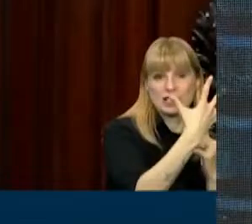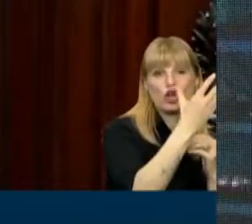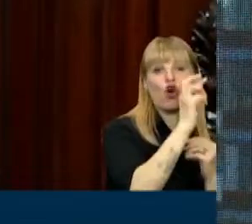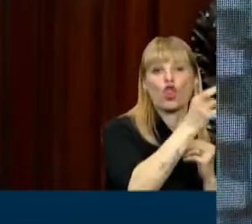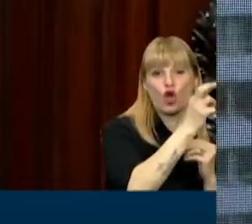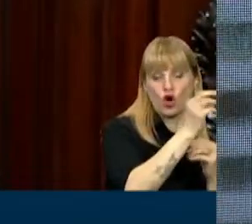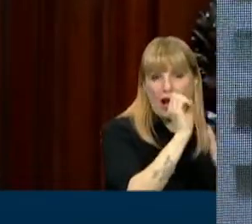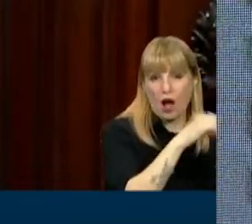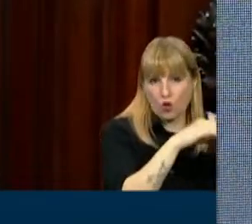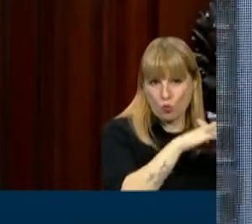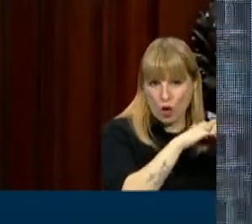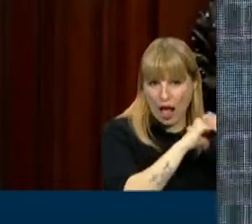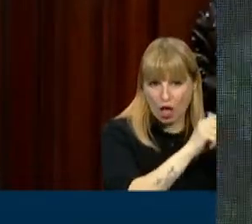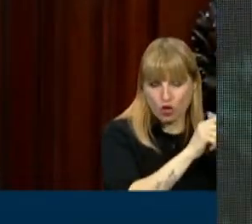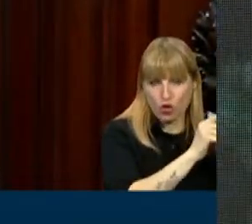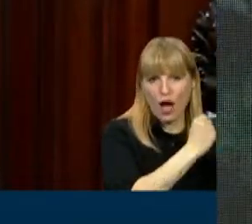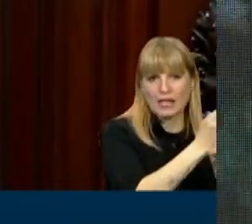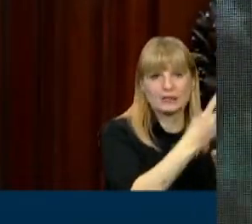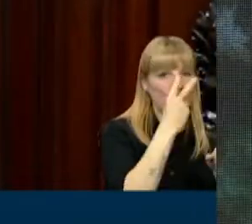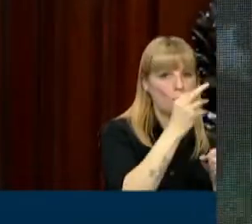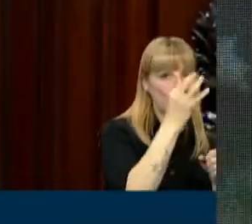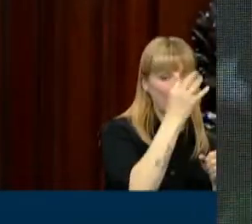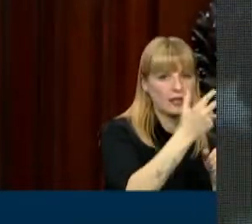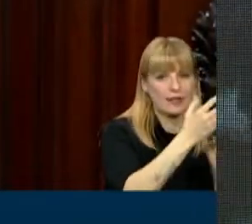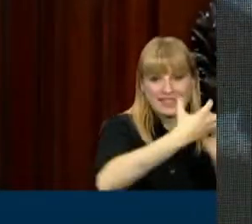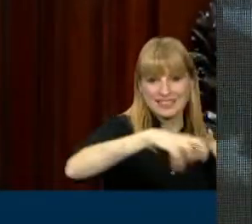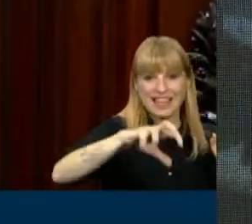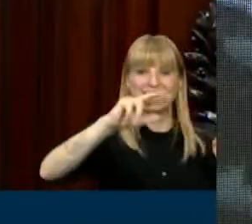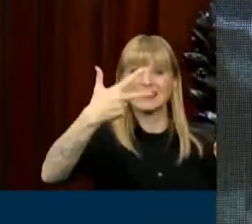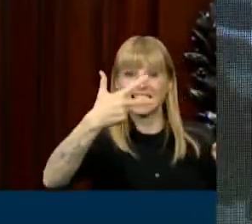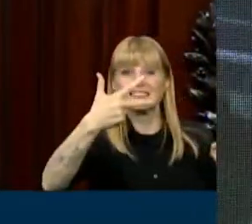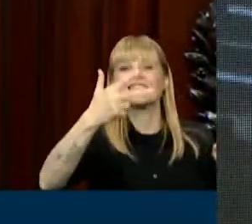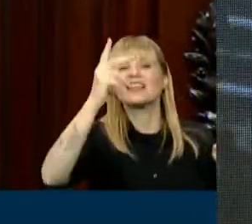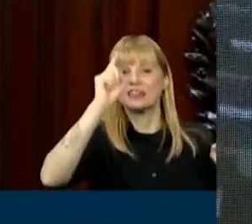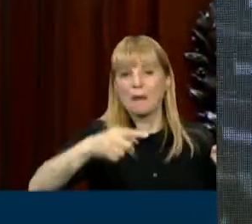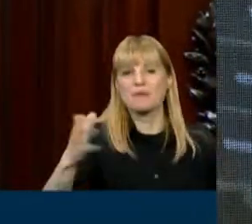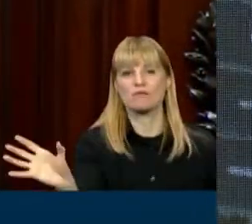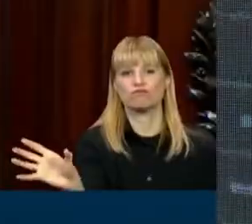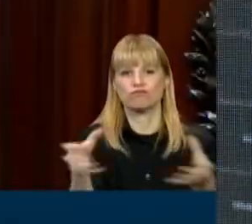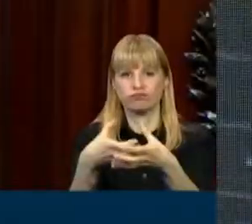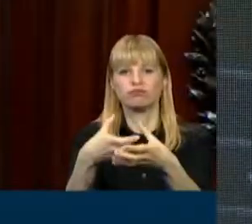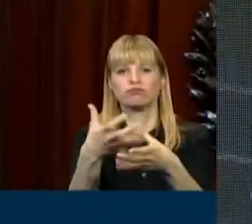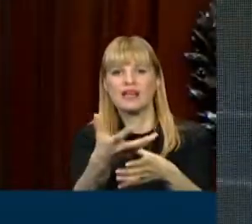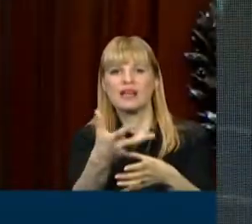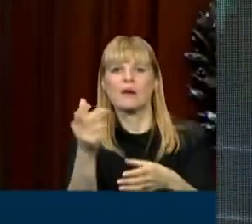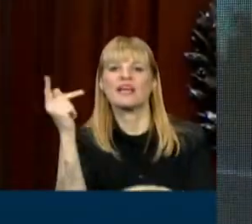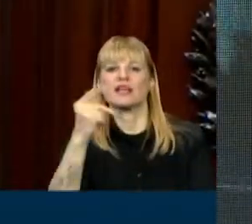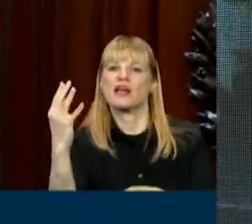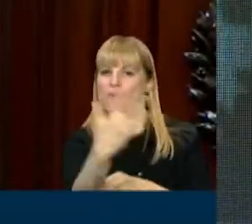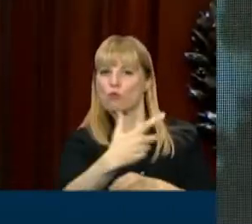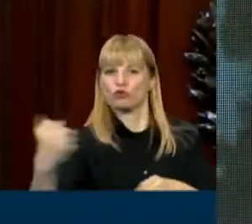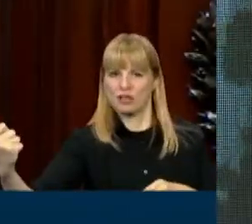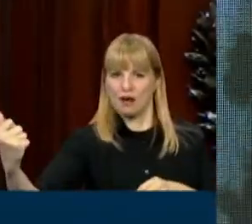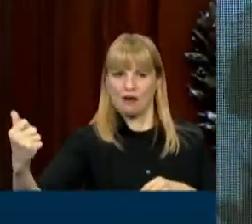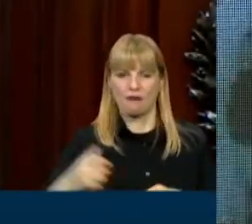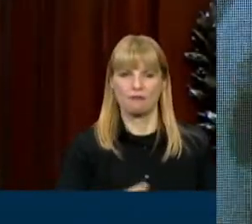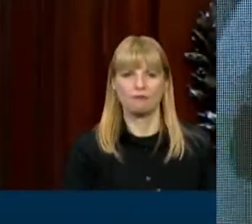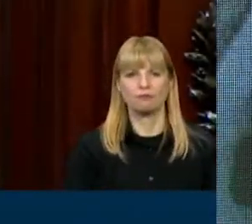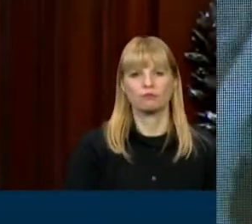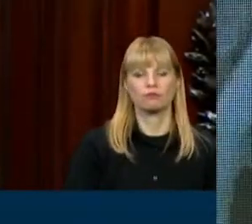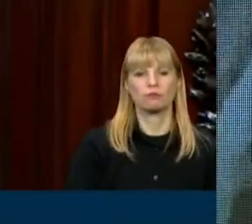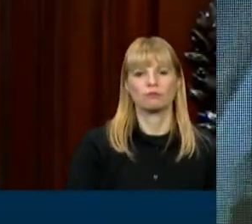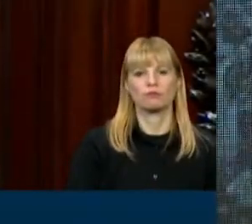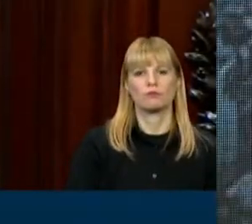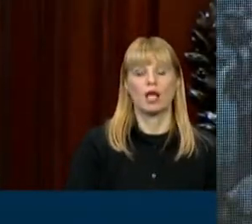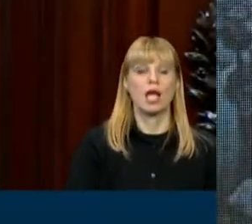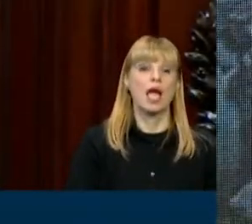del gobierno con el cierre de listas Claro. para las elecciones de octubre, ¿no? Donde la lapicera de Karina se impuso en